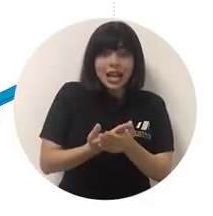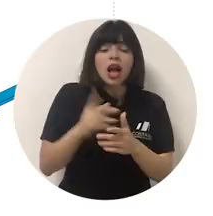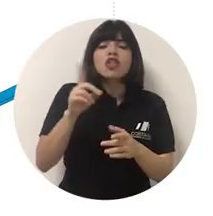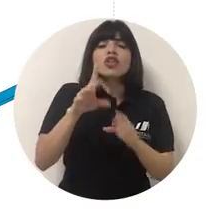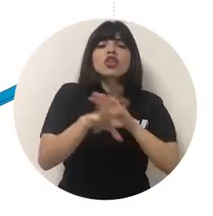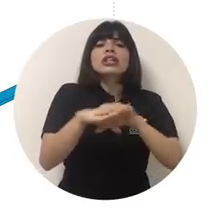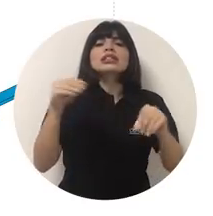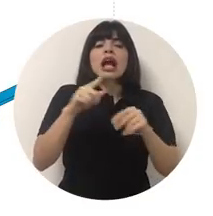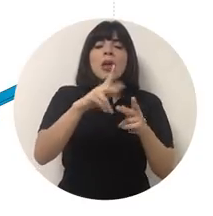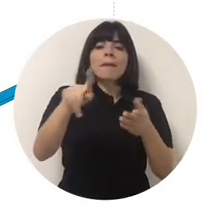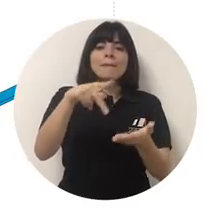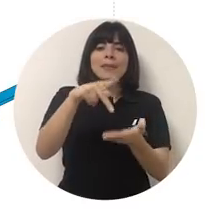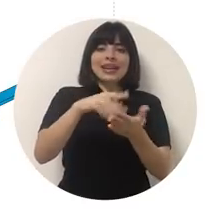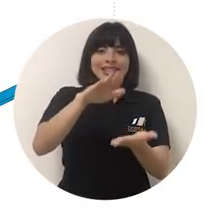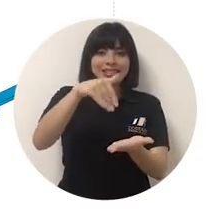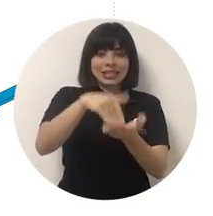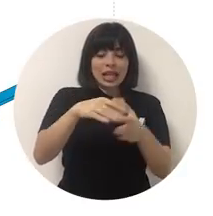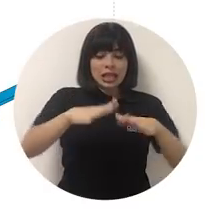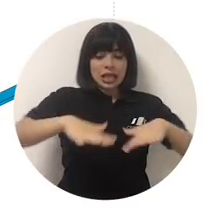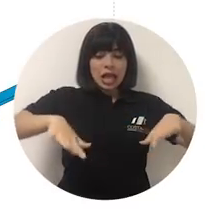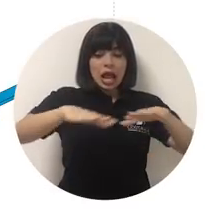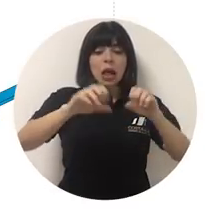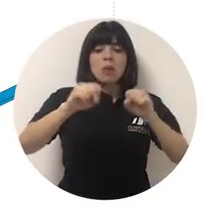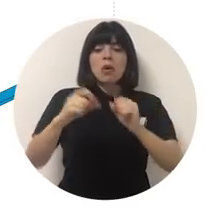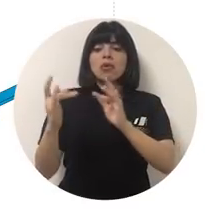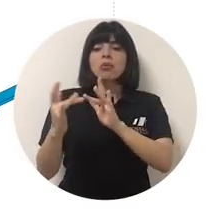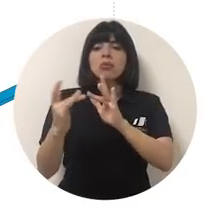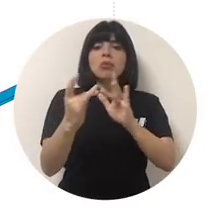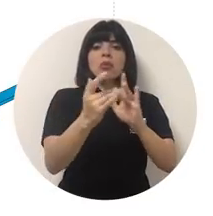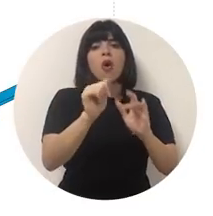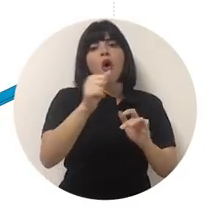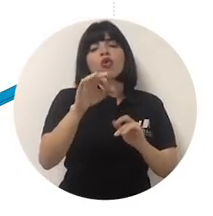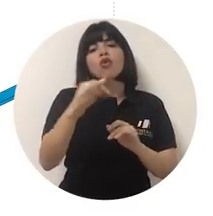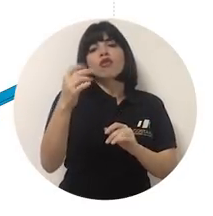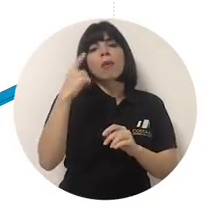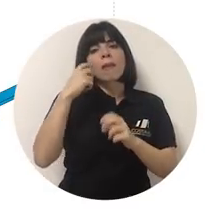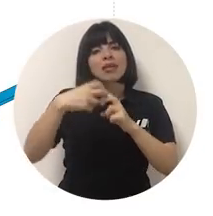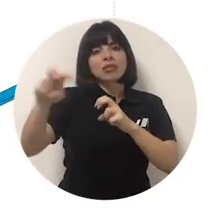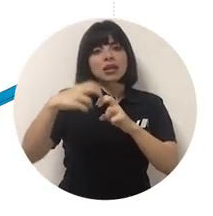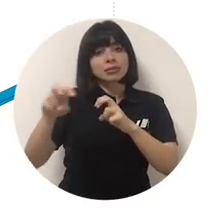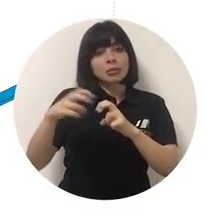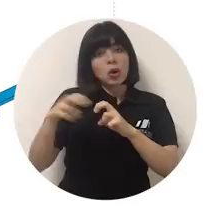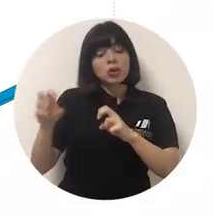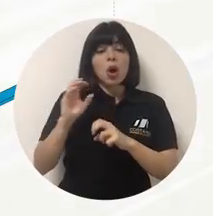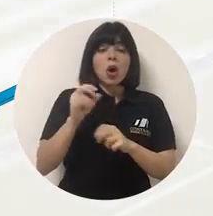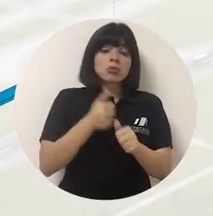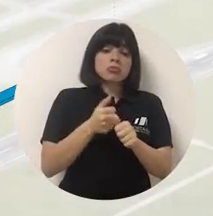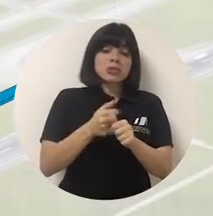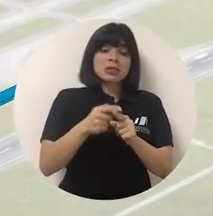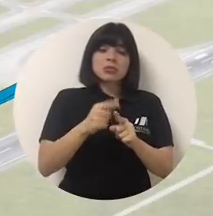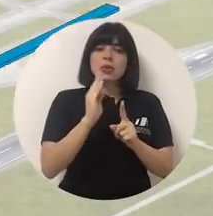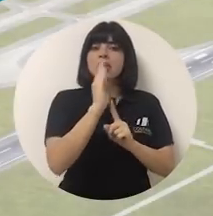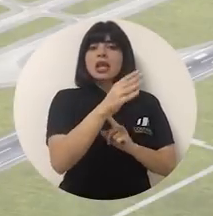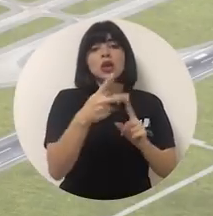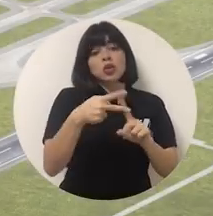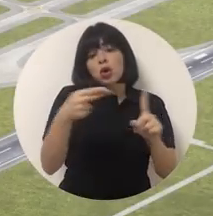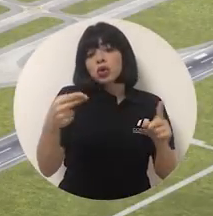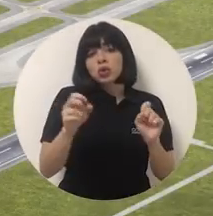a través de una plaza central en donde podrán conectar con otros modos de transporte o dirigirse directamente a sus